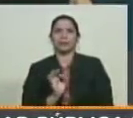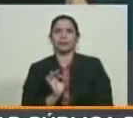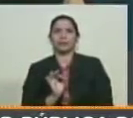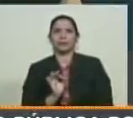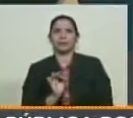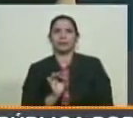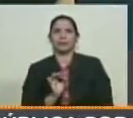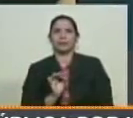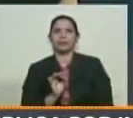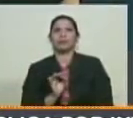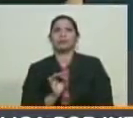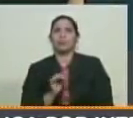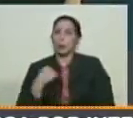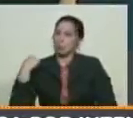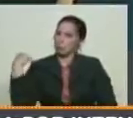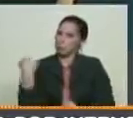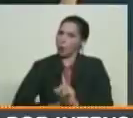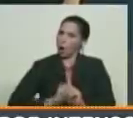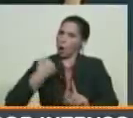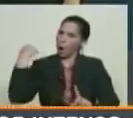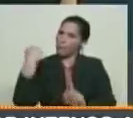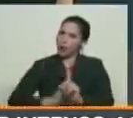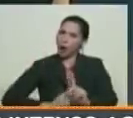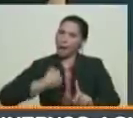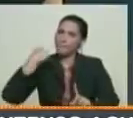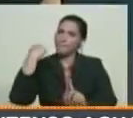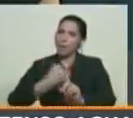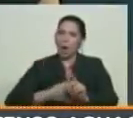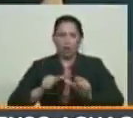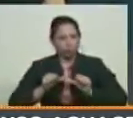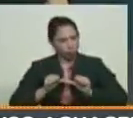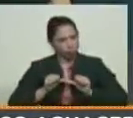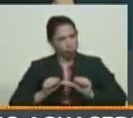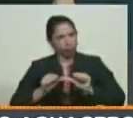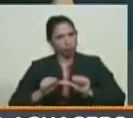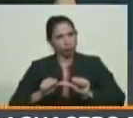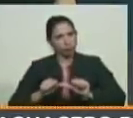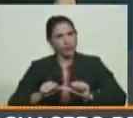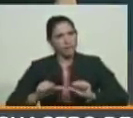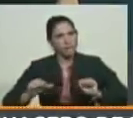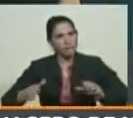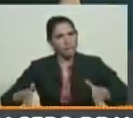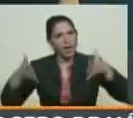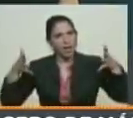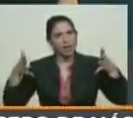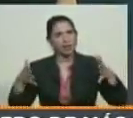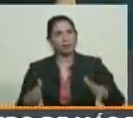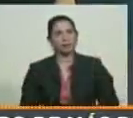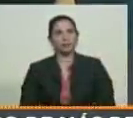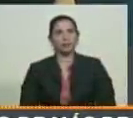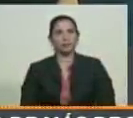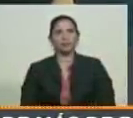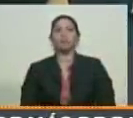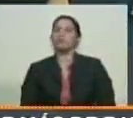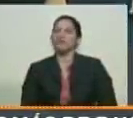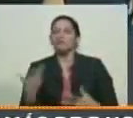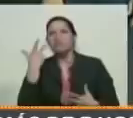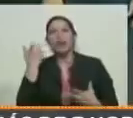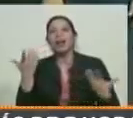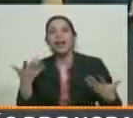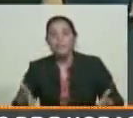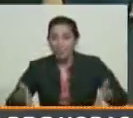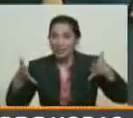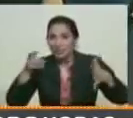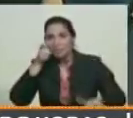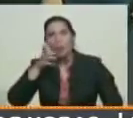dispuesto, lucha, lucha, persevera y vence. Y el vencer para un pueblo que está